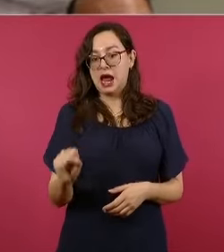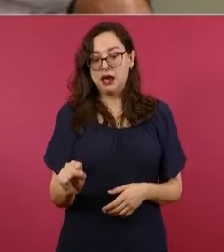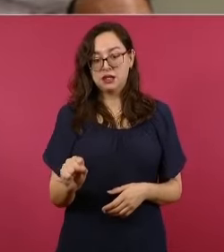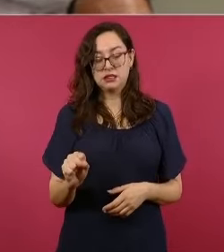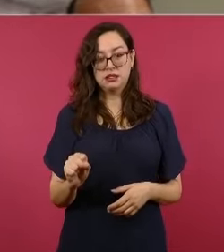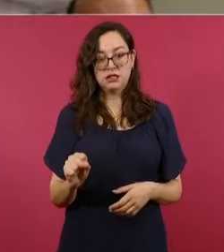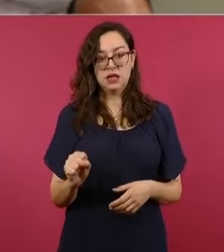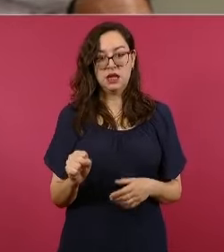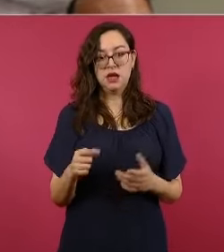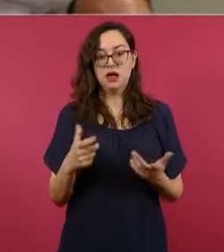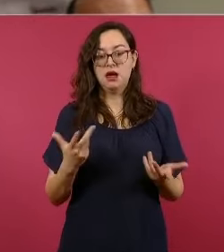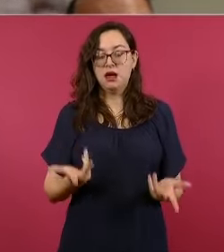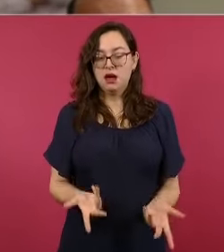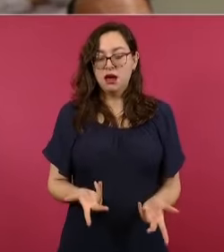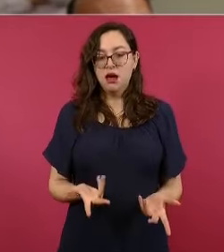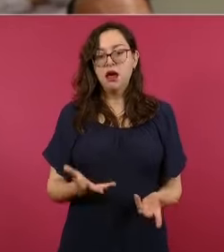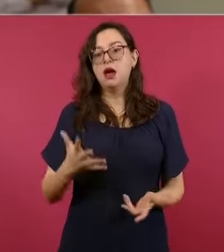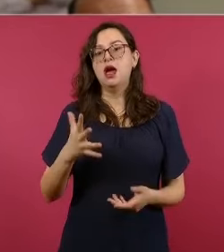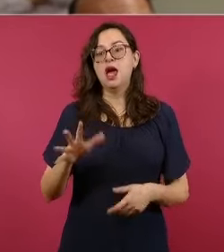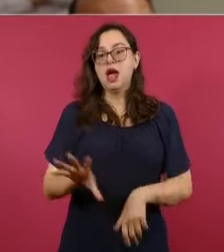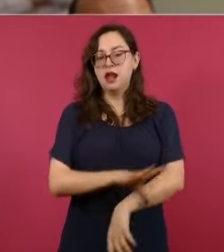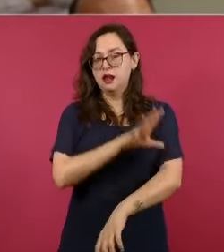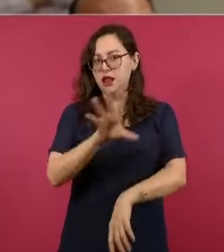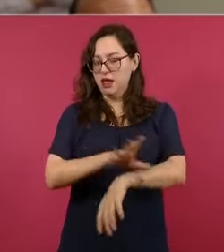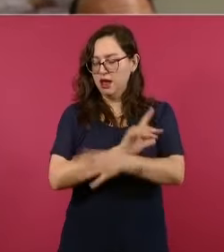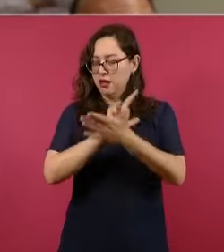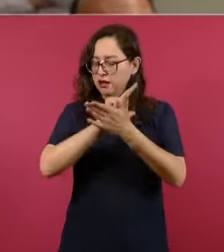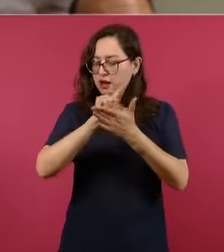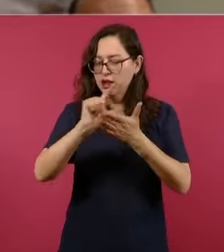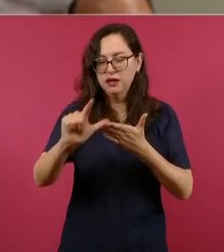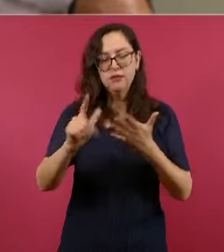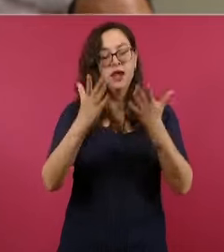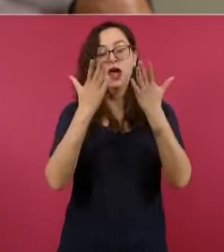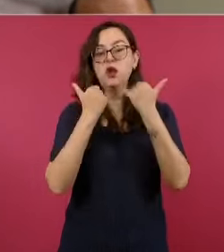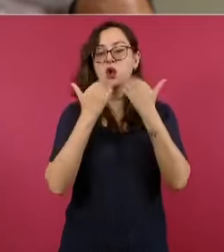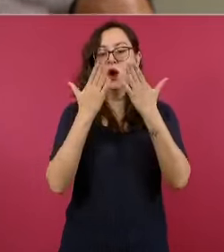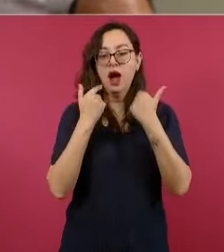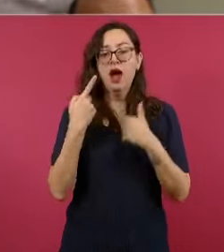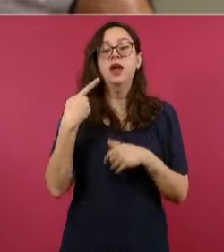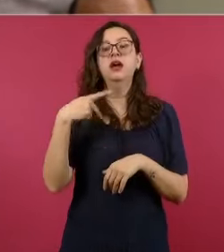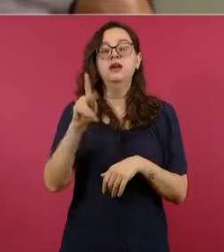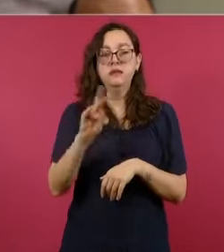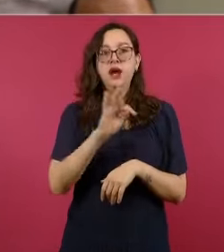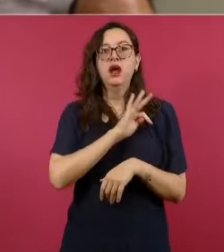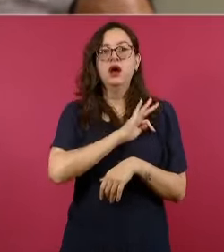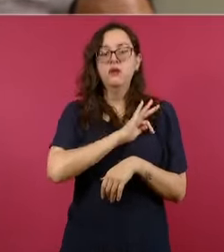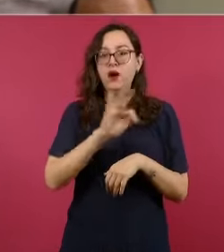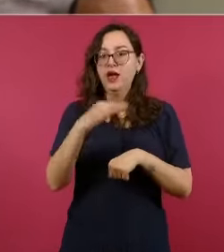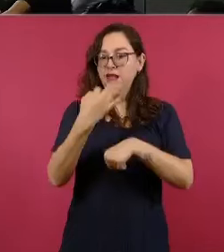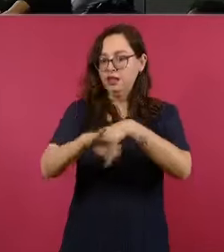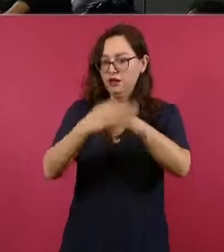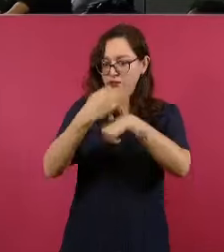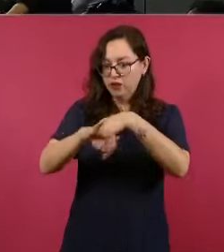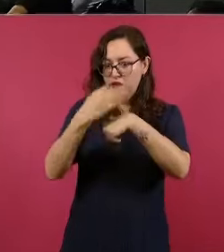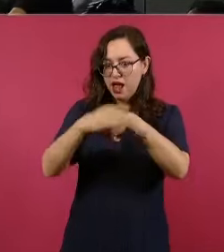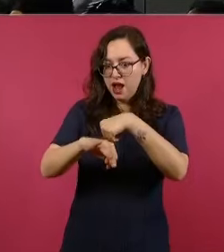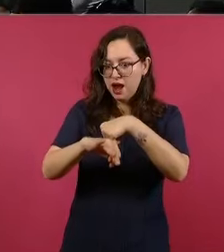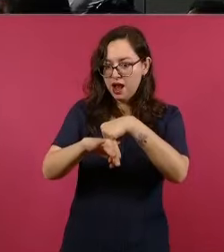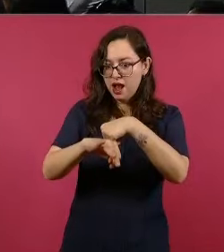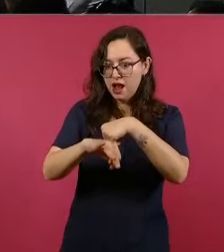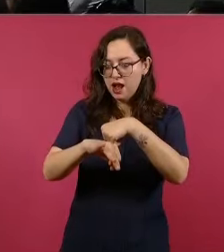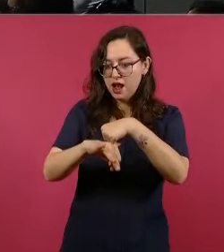pues no es energía limpia pero sí es una energía de transición es